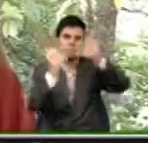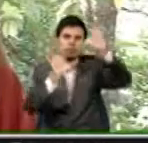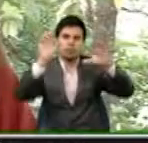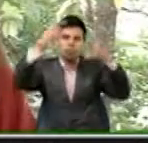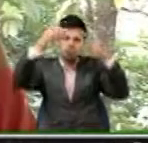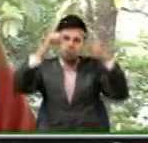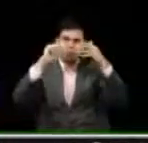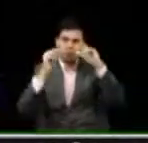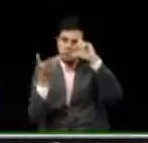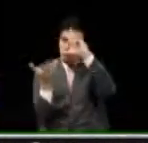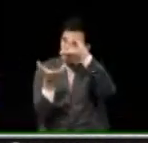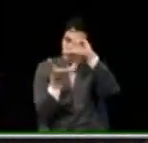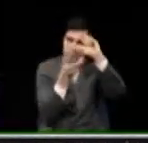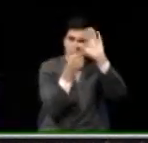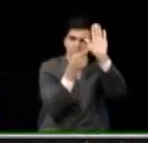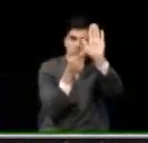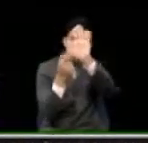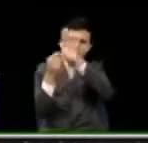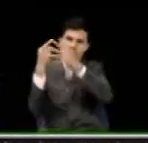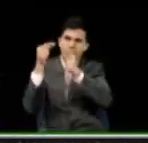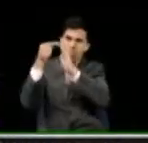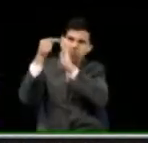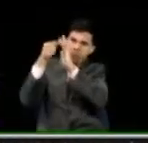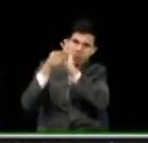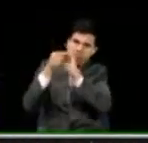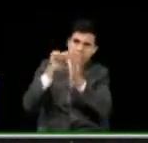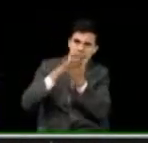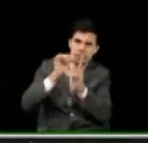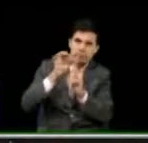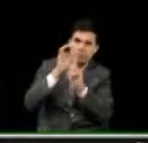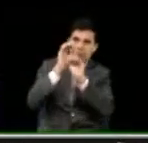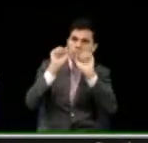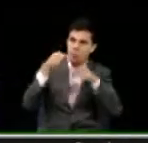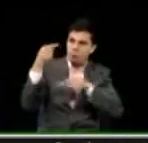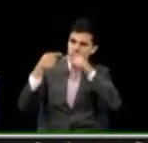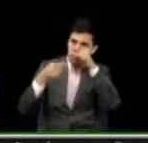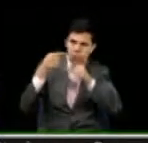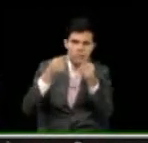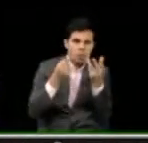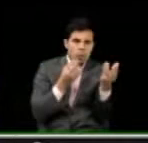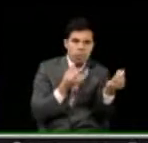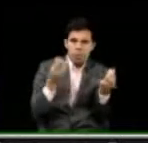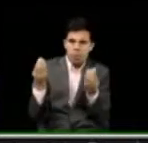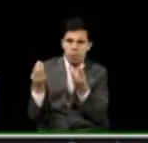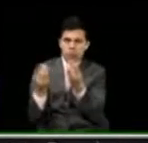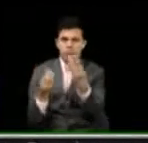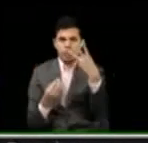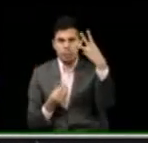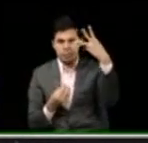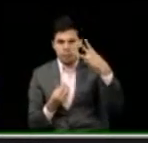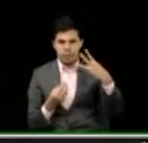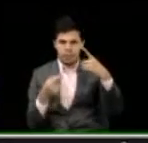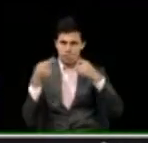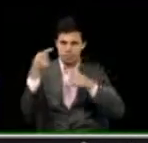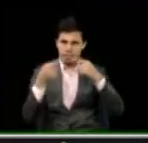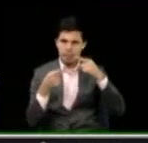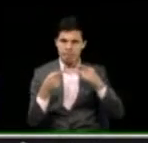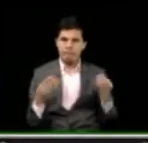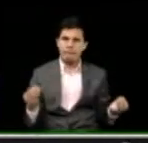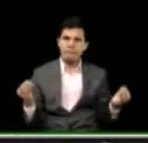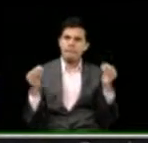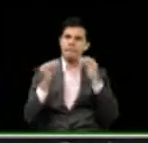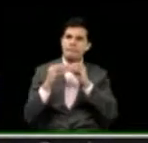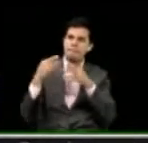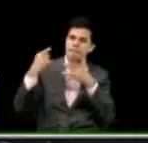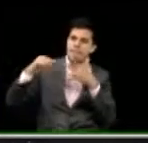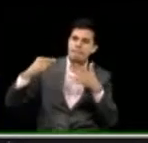mejor registro fotográfico de un matrimonio y van a poder concursar con 3 categorías. Igualmente, encontramos con